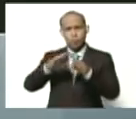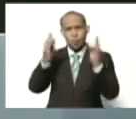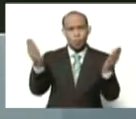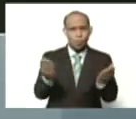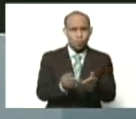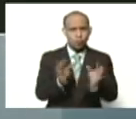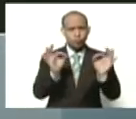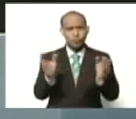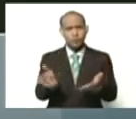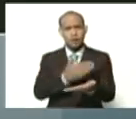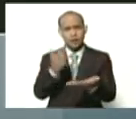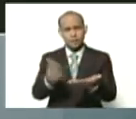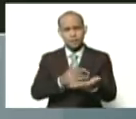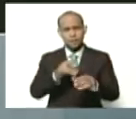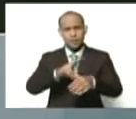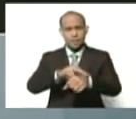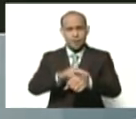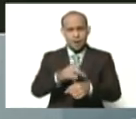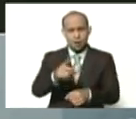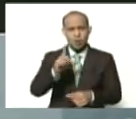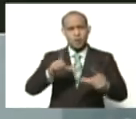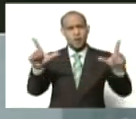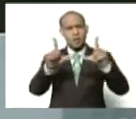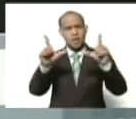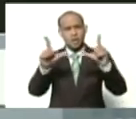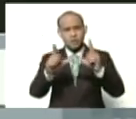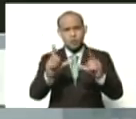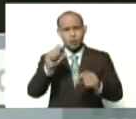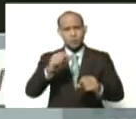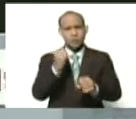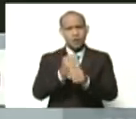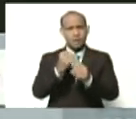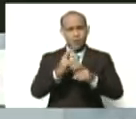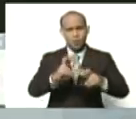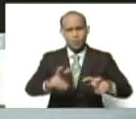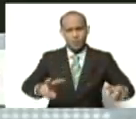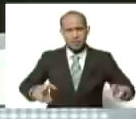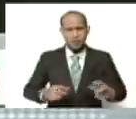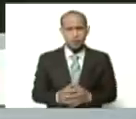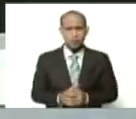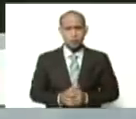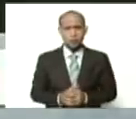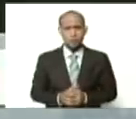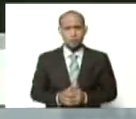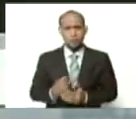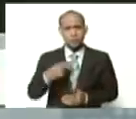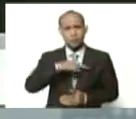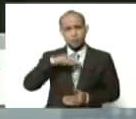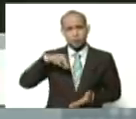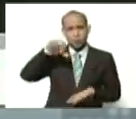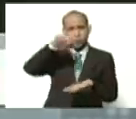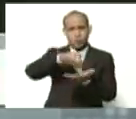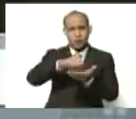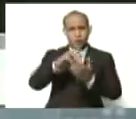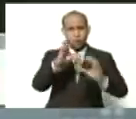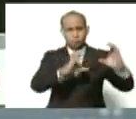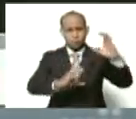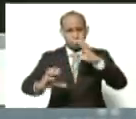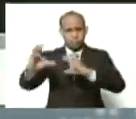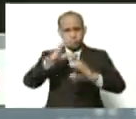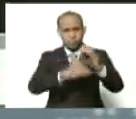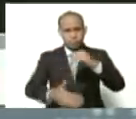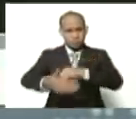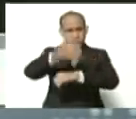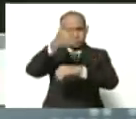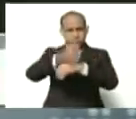cada información que surge de los medios de comunicación, los trabajos de investigación y nuestro centro científico encima.